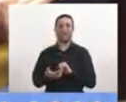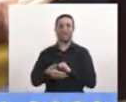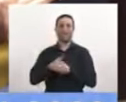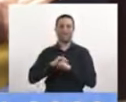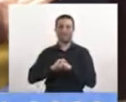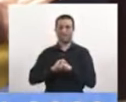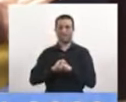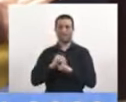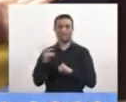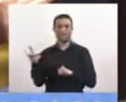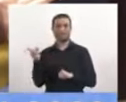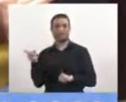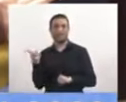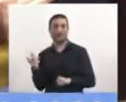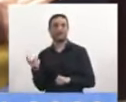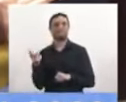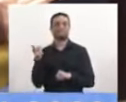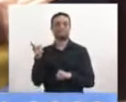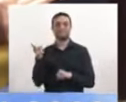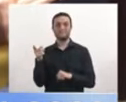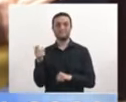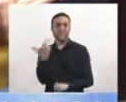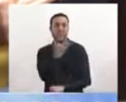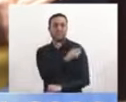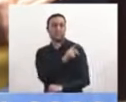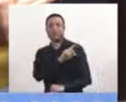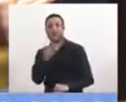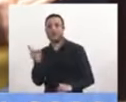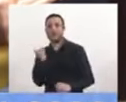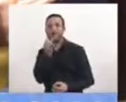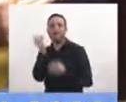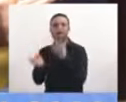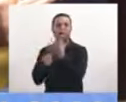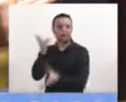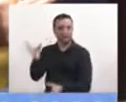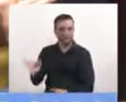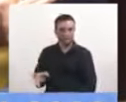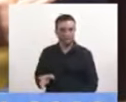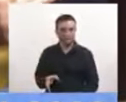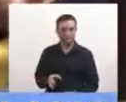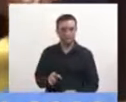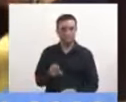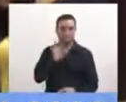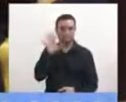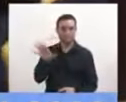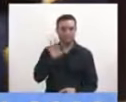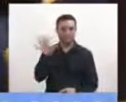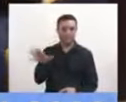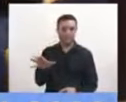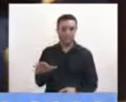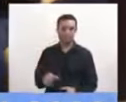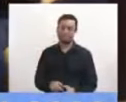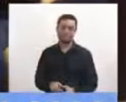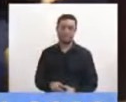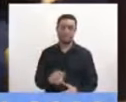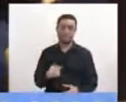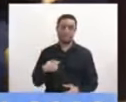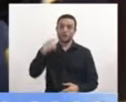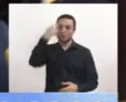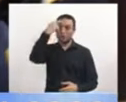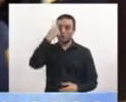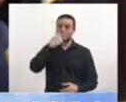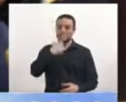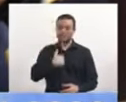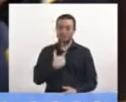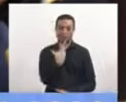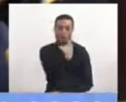Aires, del bloque oficialista. Entonces, la verdad es que yo no creo que nadie que se haya vacunado en buena ley tenga un problema con